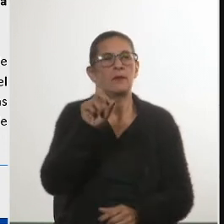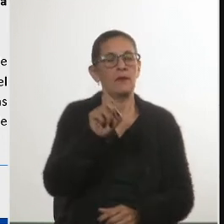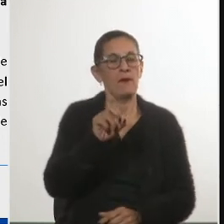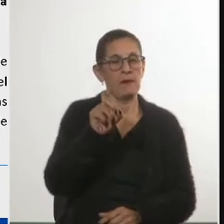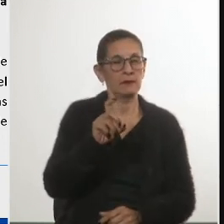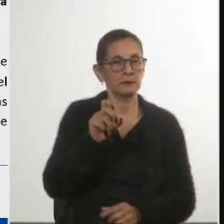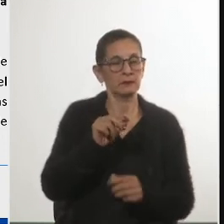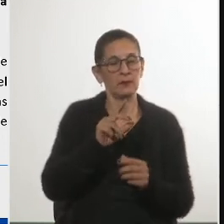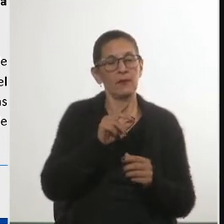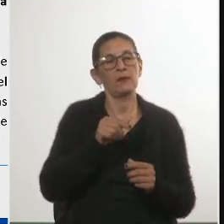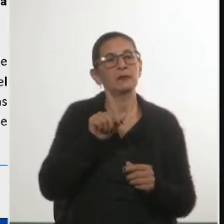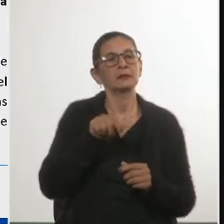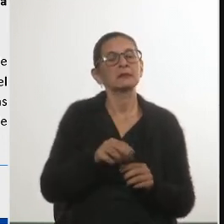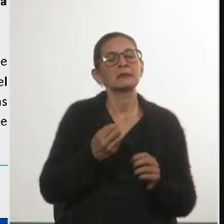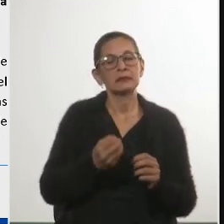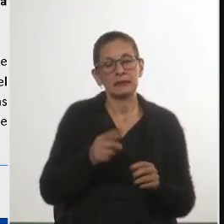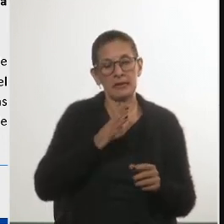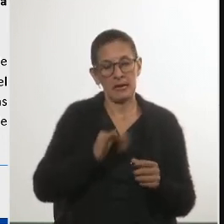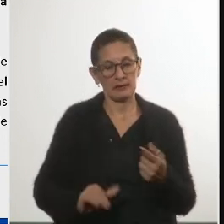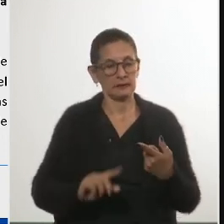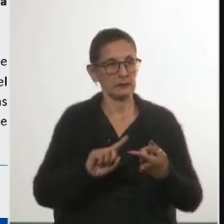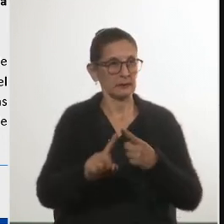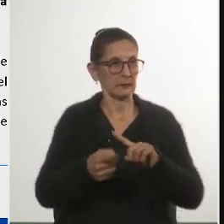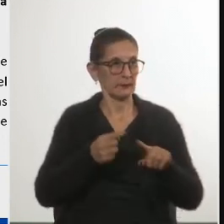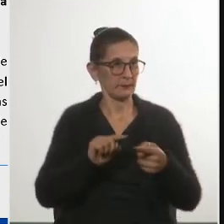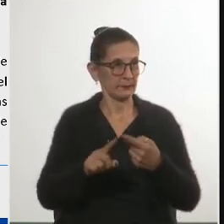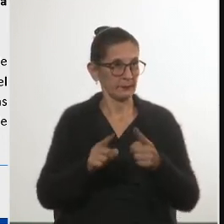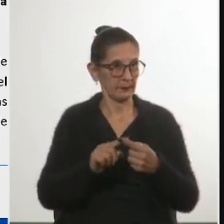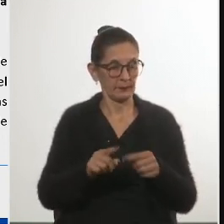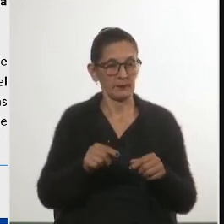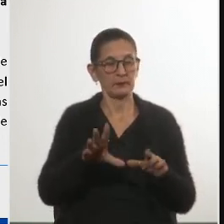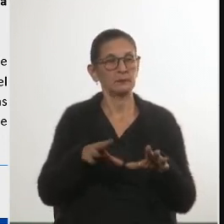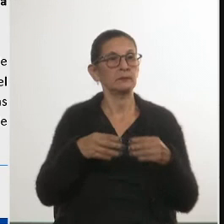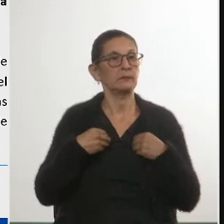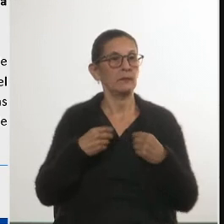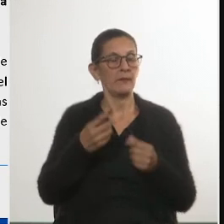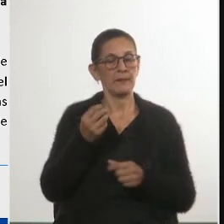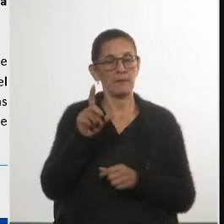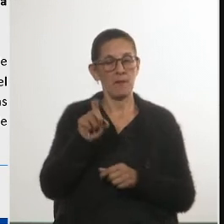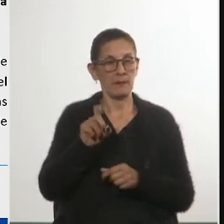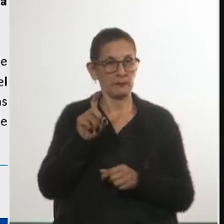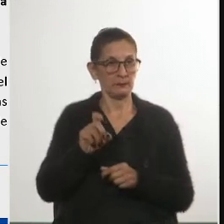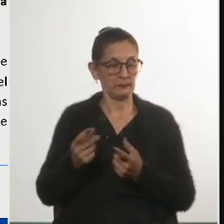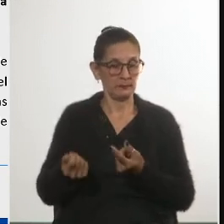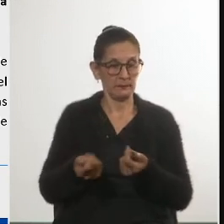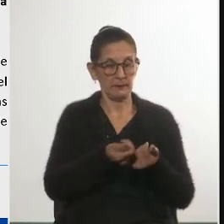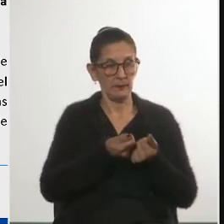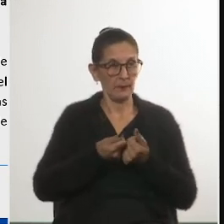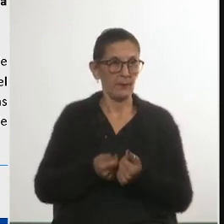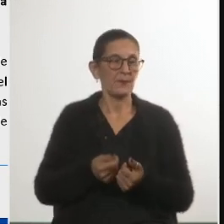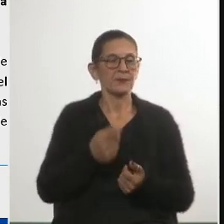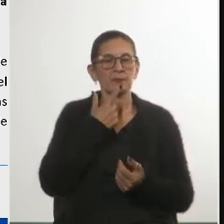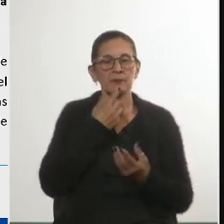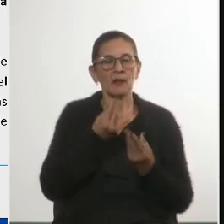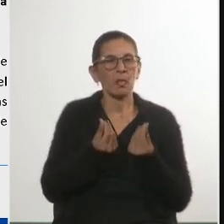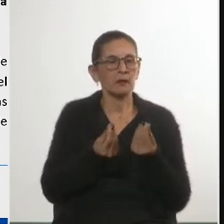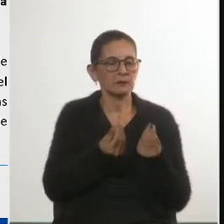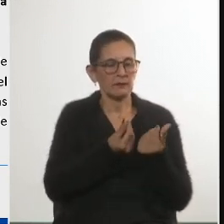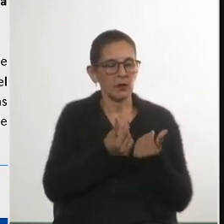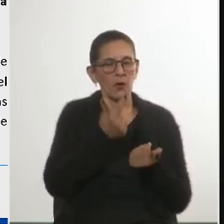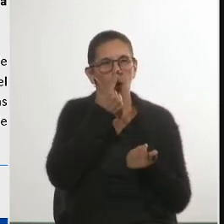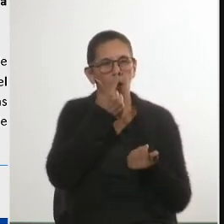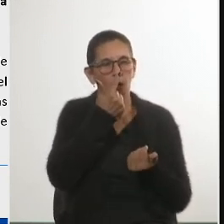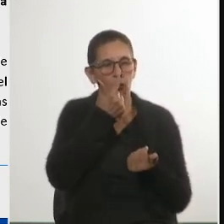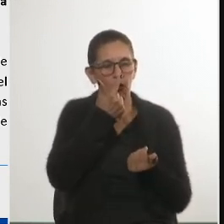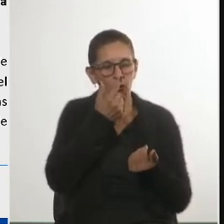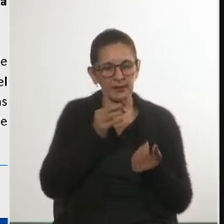la OMS establecen que los aspectos relacionados a la aceptabilidad del agua de consumo se refieren al sabor, olor